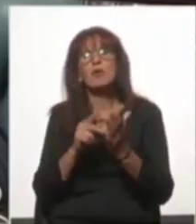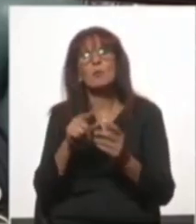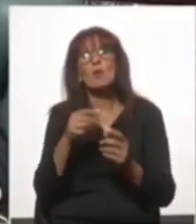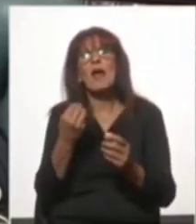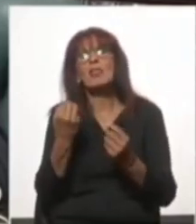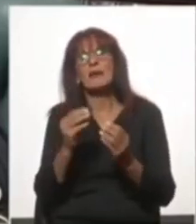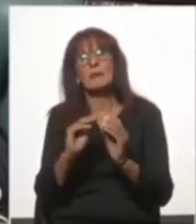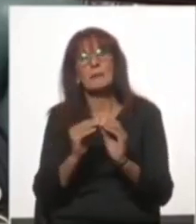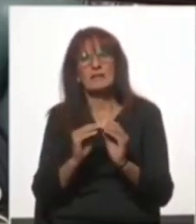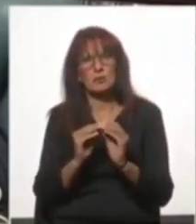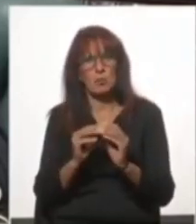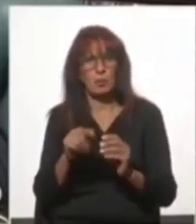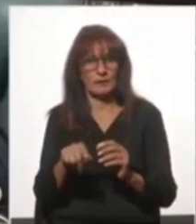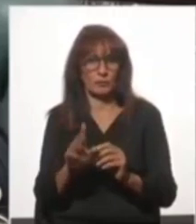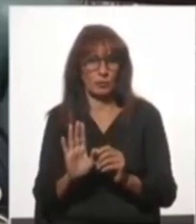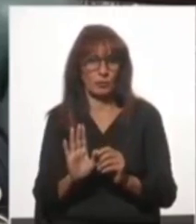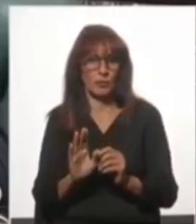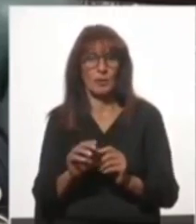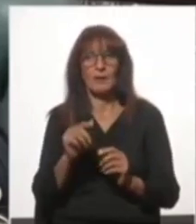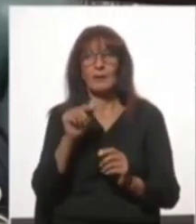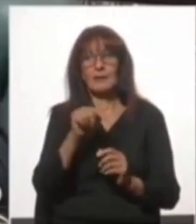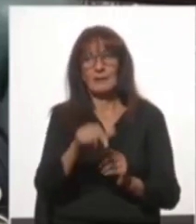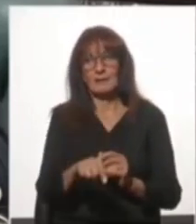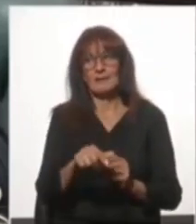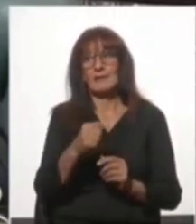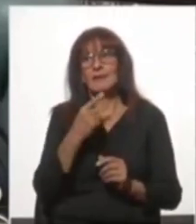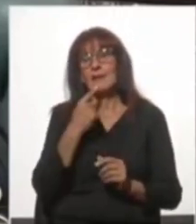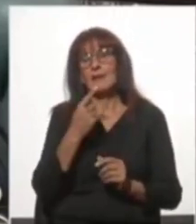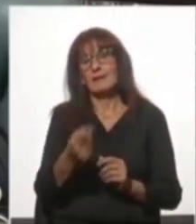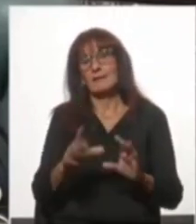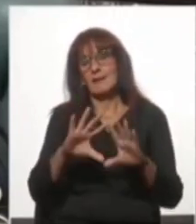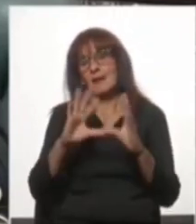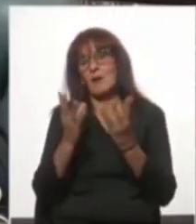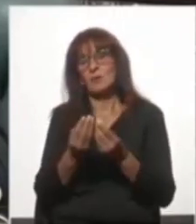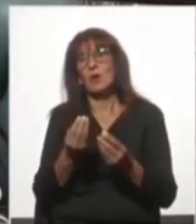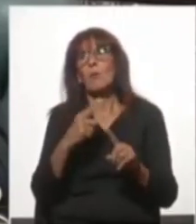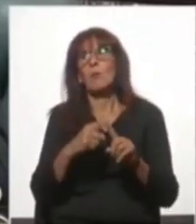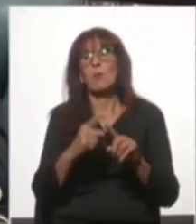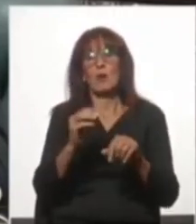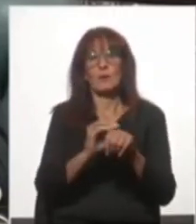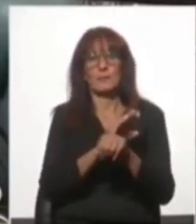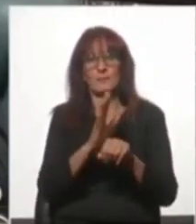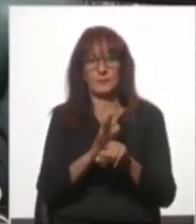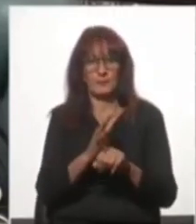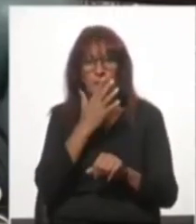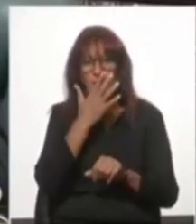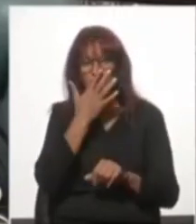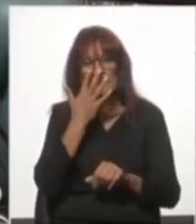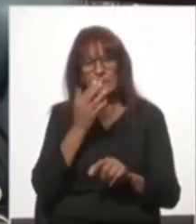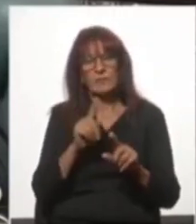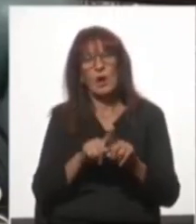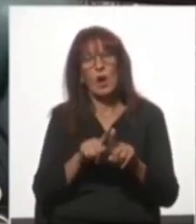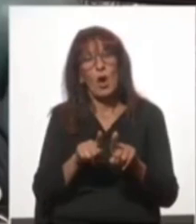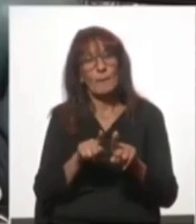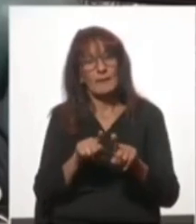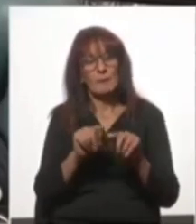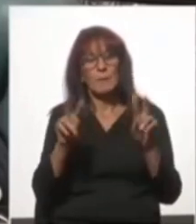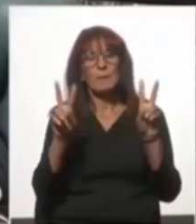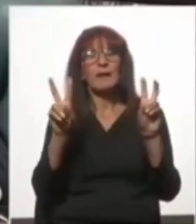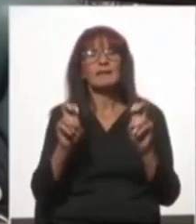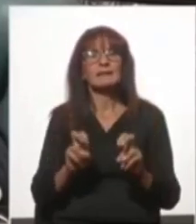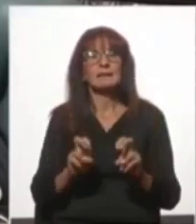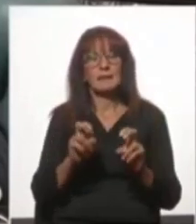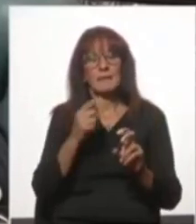presupuestal que toma en cuenta el escenario de pandemia. Lo mismo para el tema de la